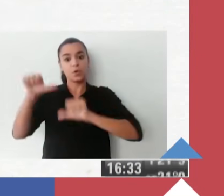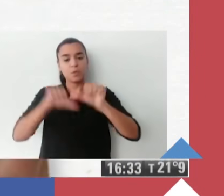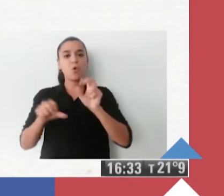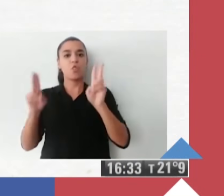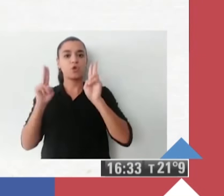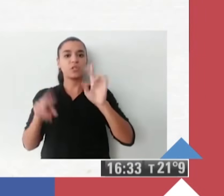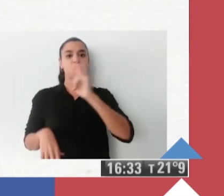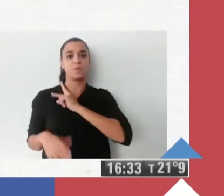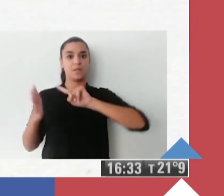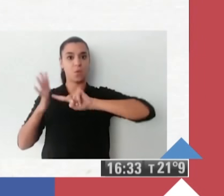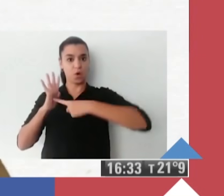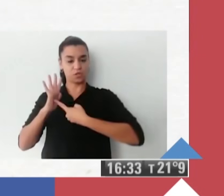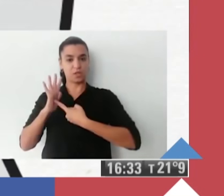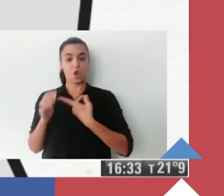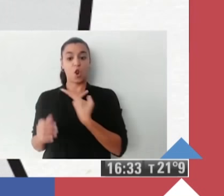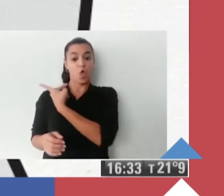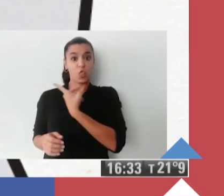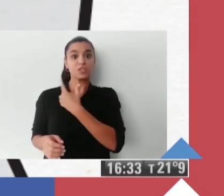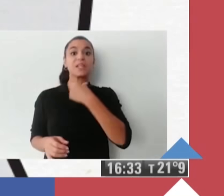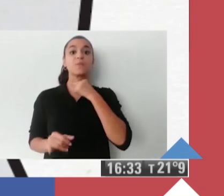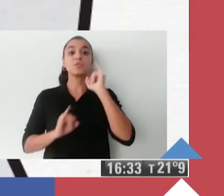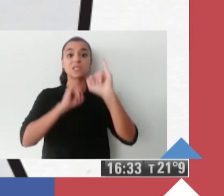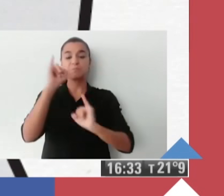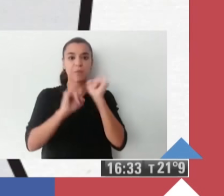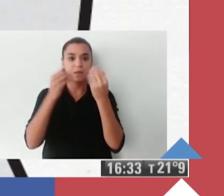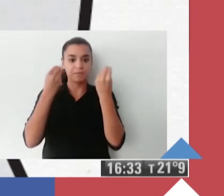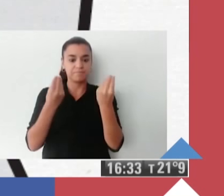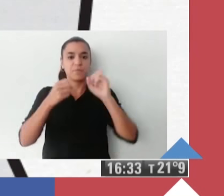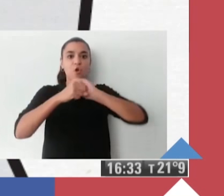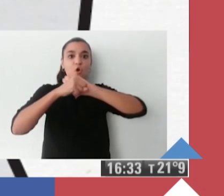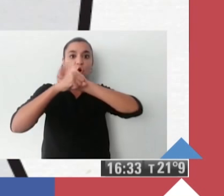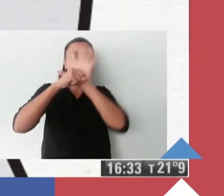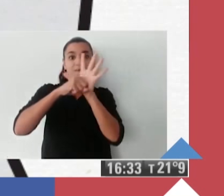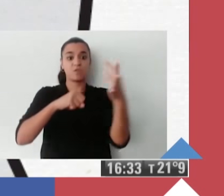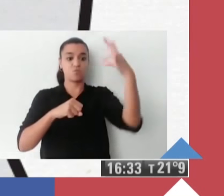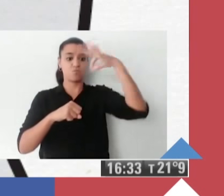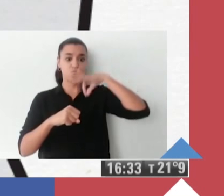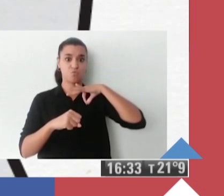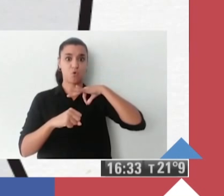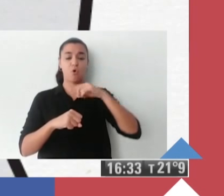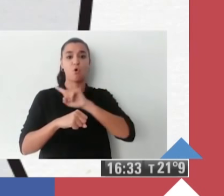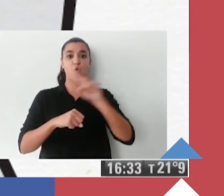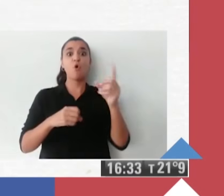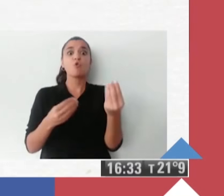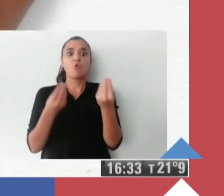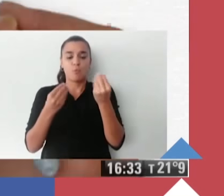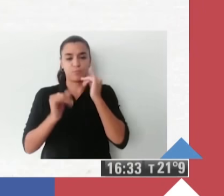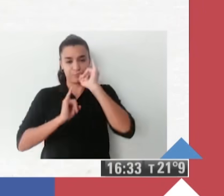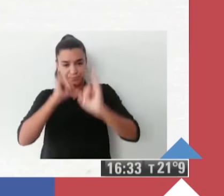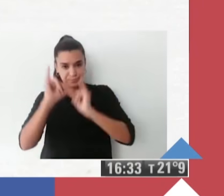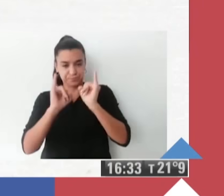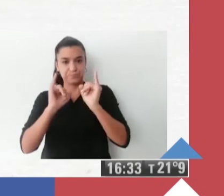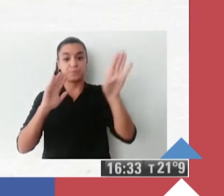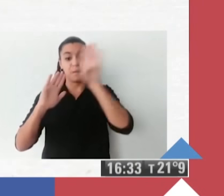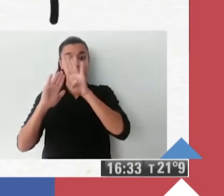Universidad de Buenos Aires. Queremos explicarte qué hacer para que los coronavirus no entren en nuestro cuerpo. Hay